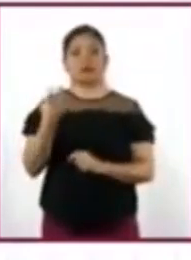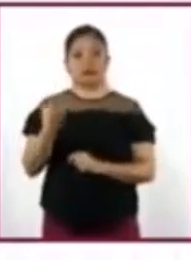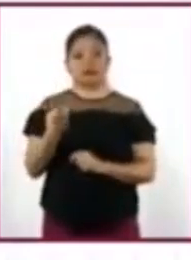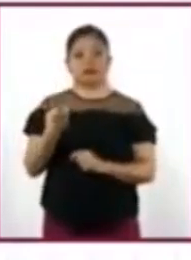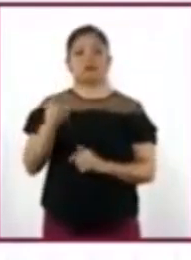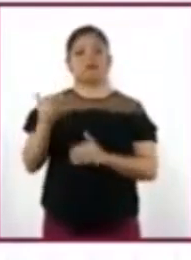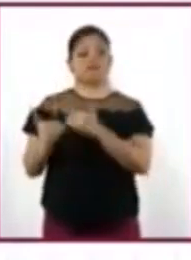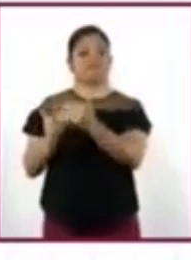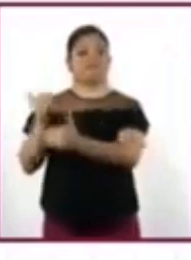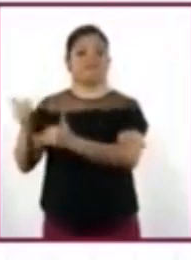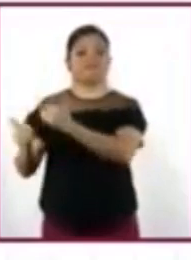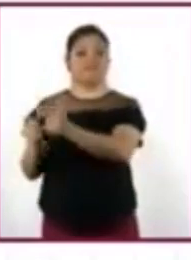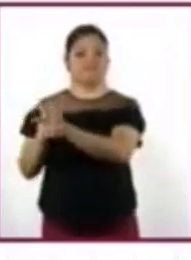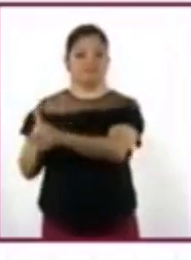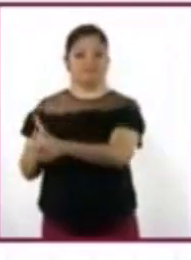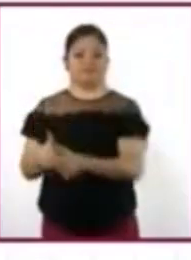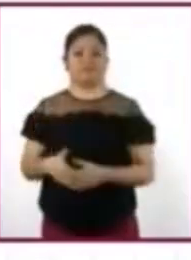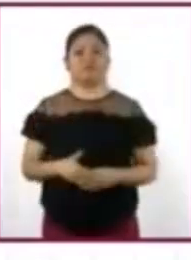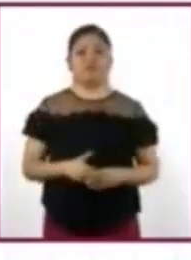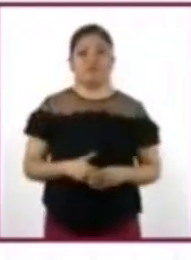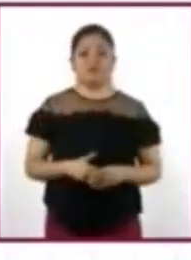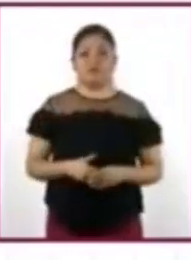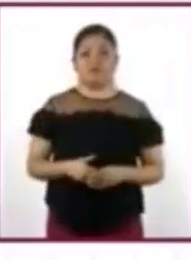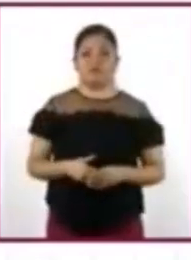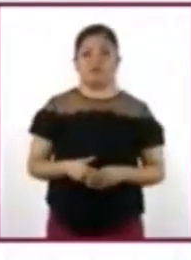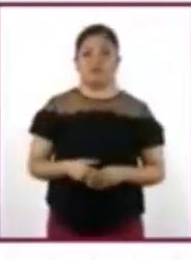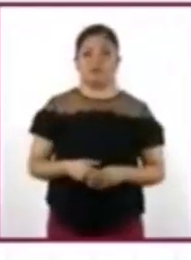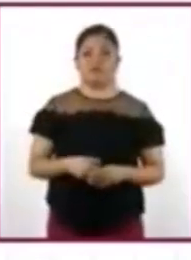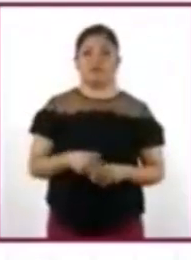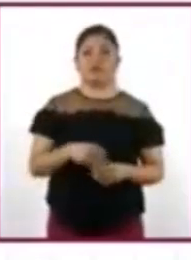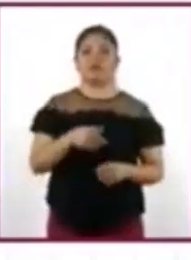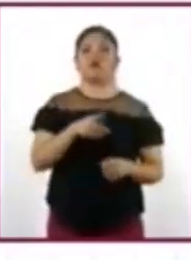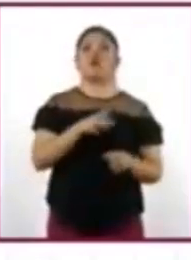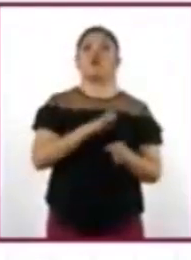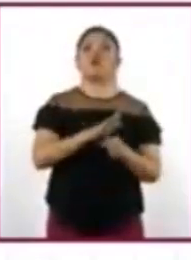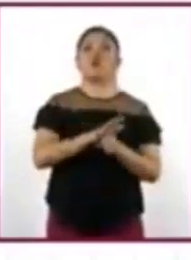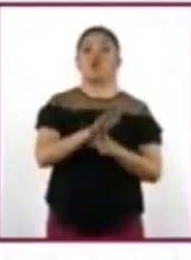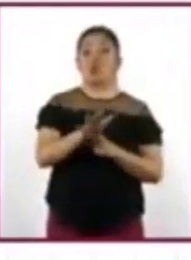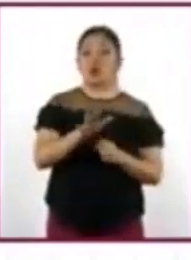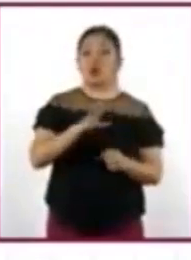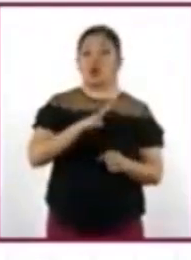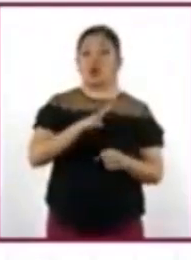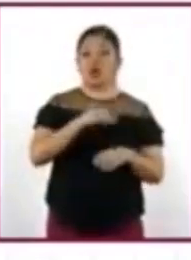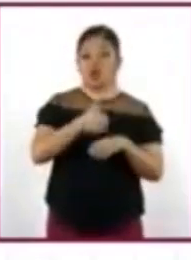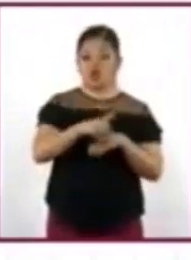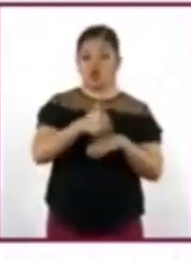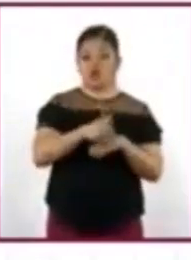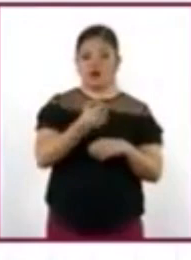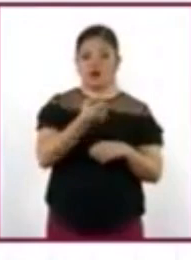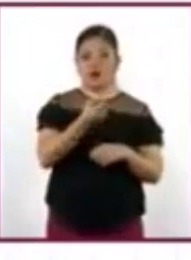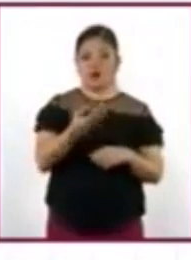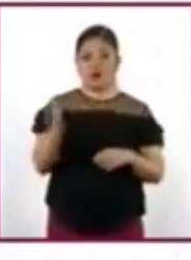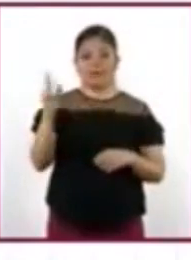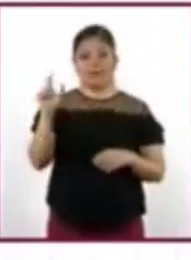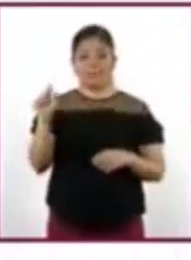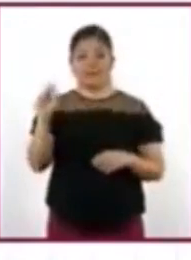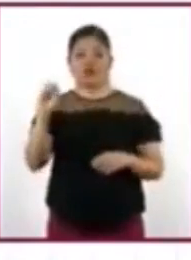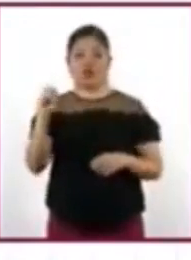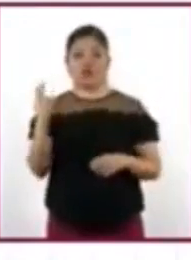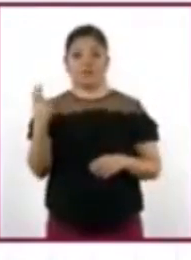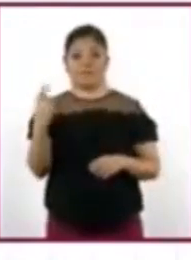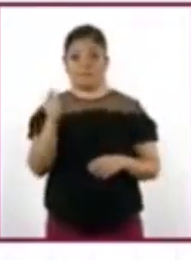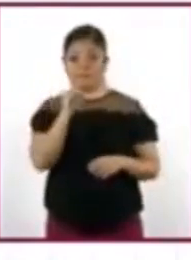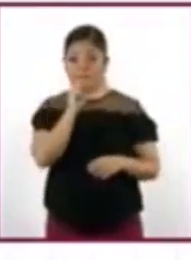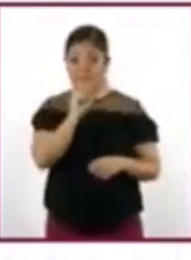así sucesivamente. Para encontrar el término que ocupa, por ejemplo, el lugar 20 o el 25 con